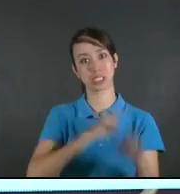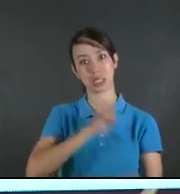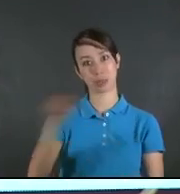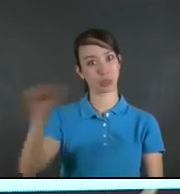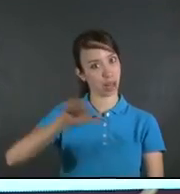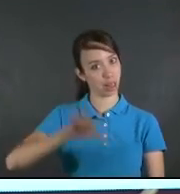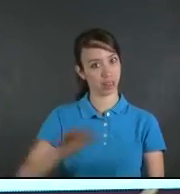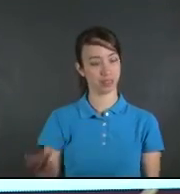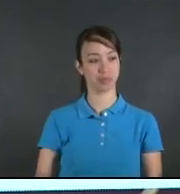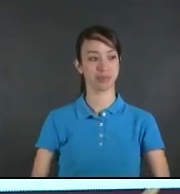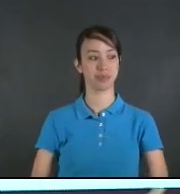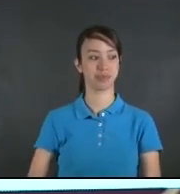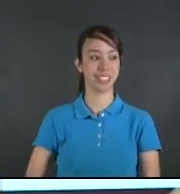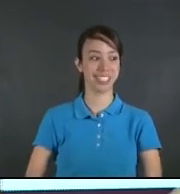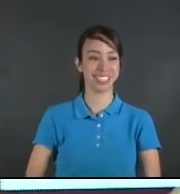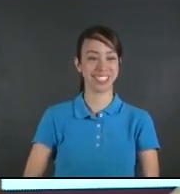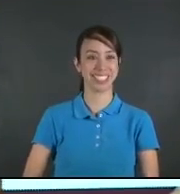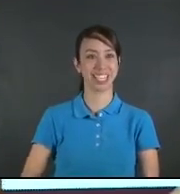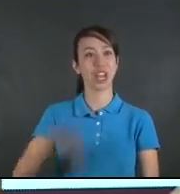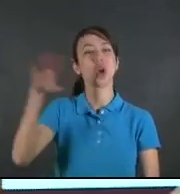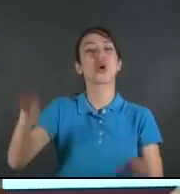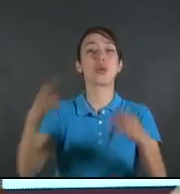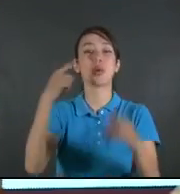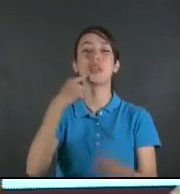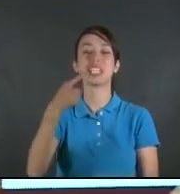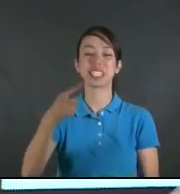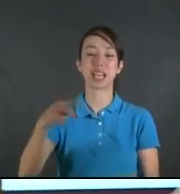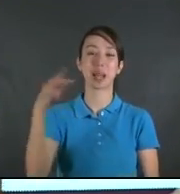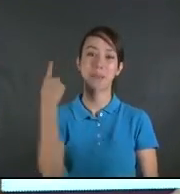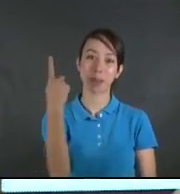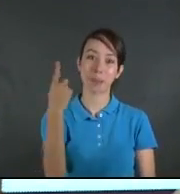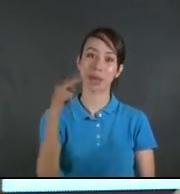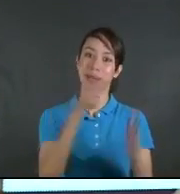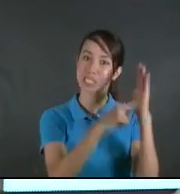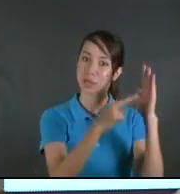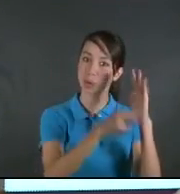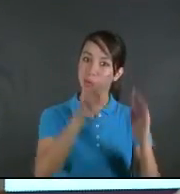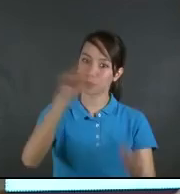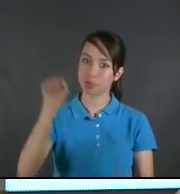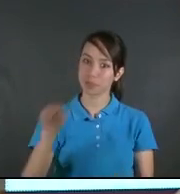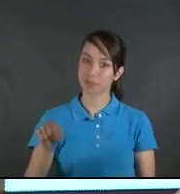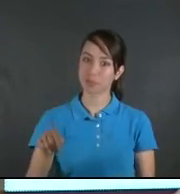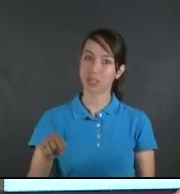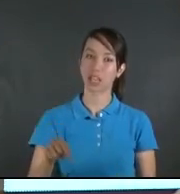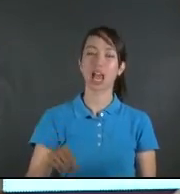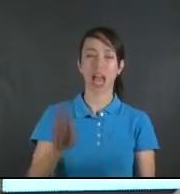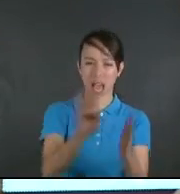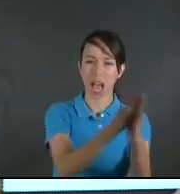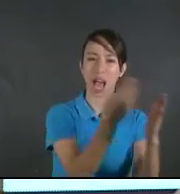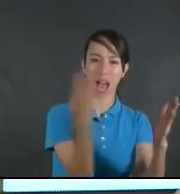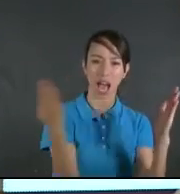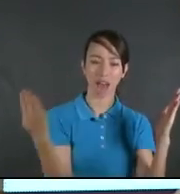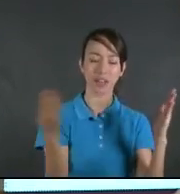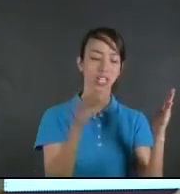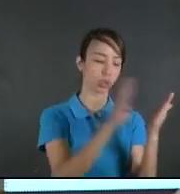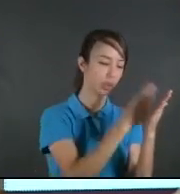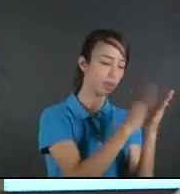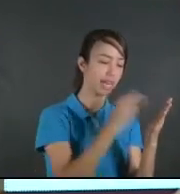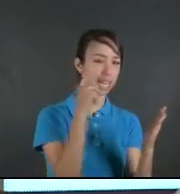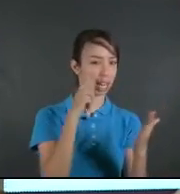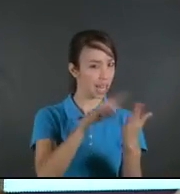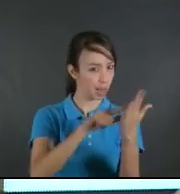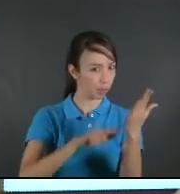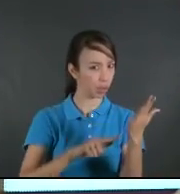mal Cómo dice el primer versículo a ver abra su Biblia por favor miré